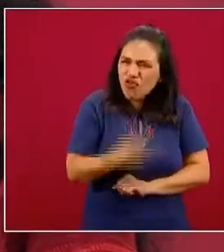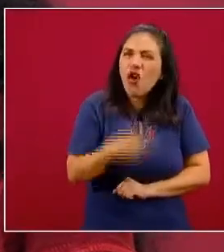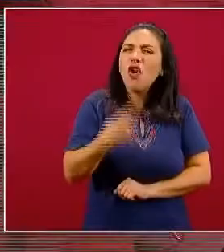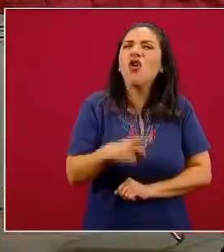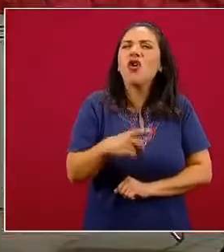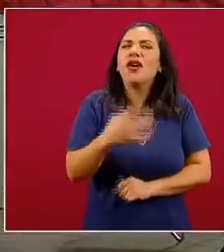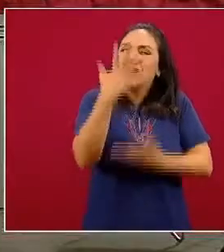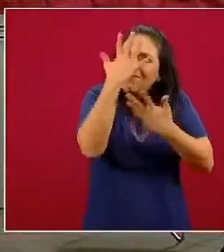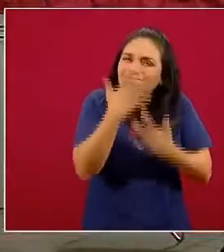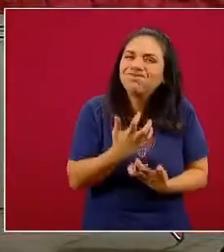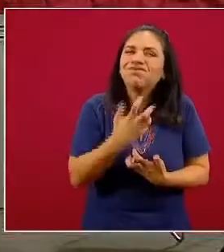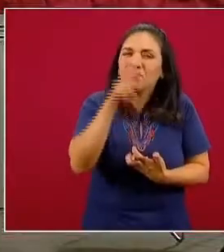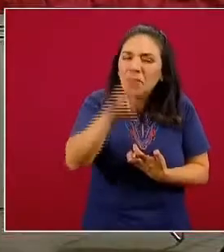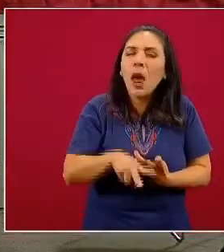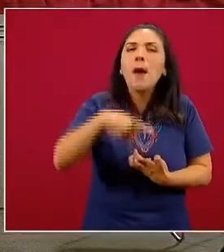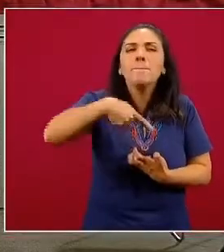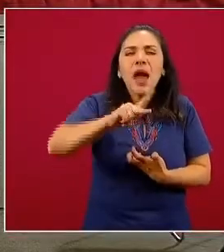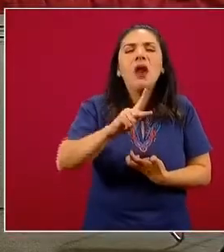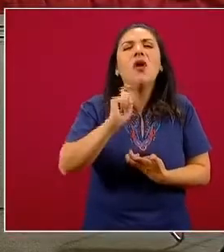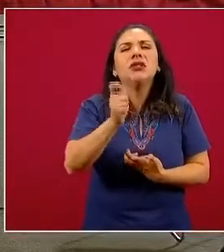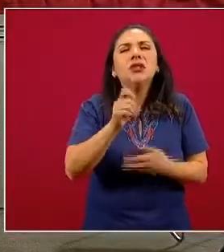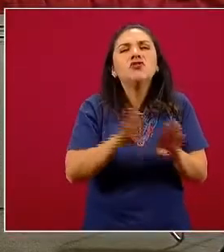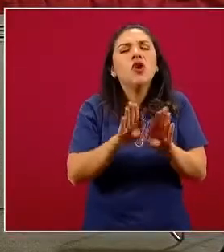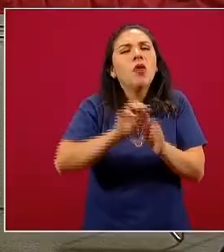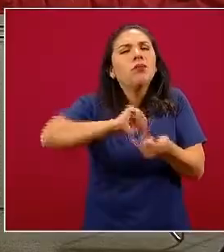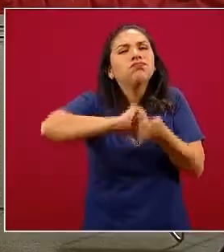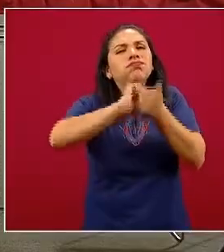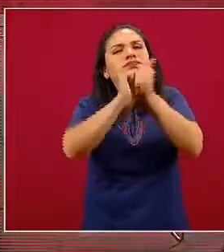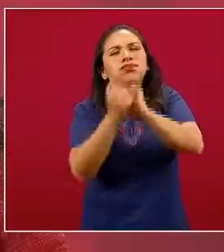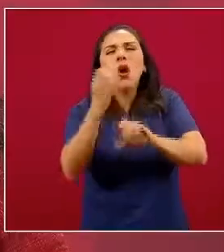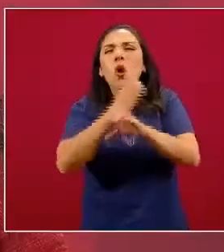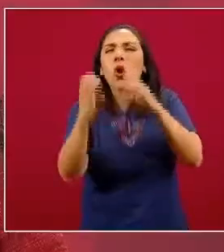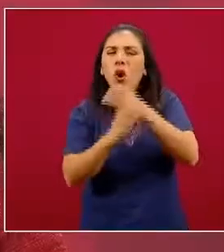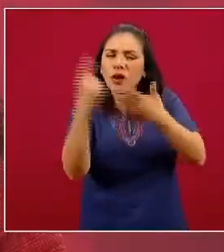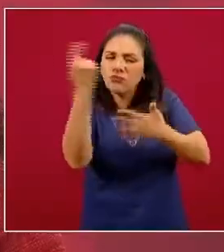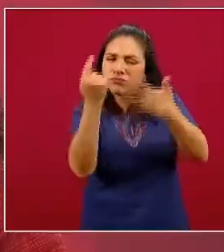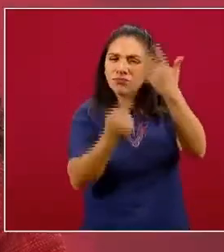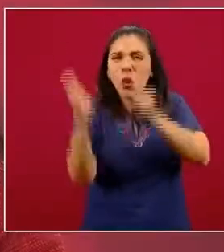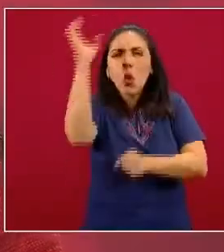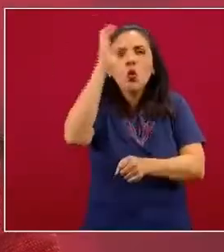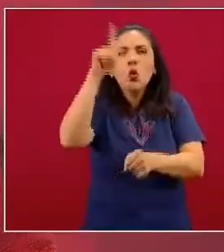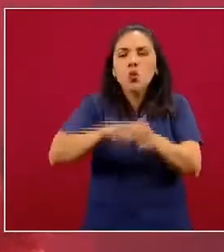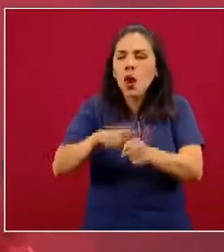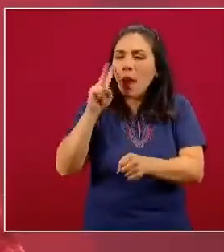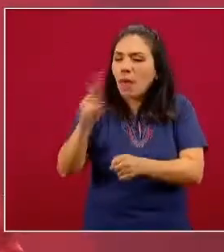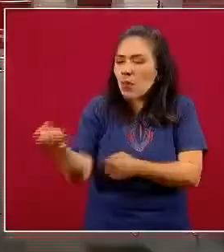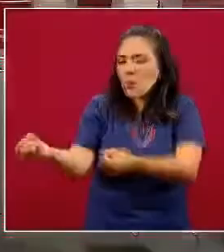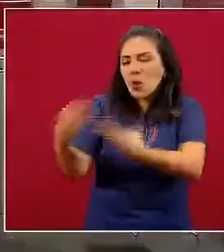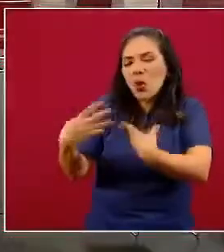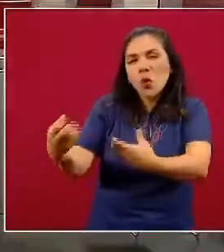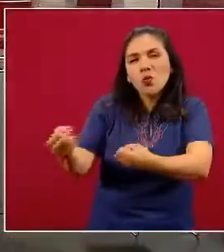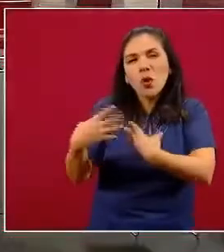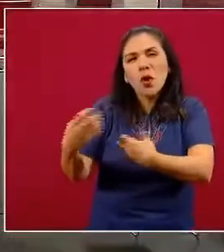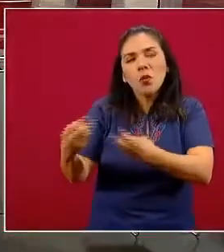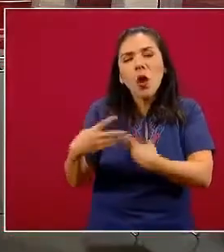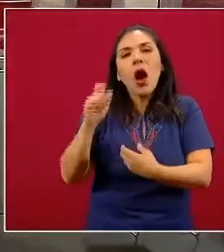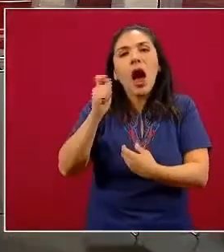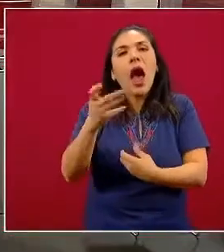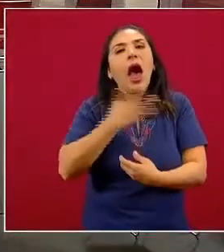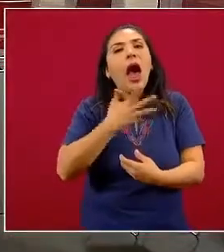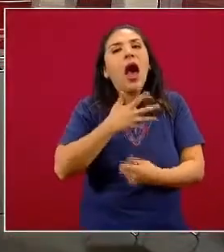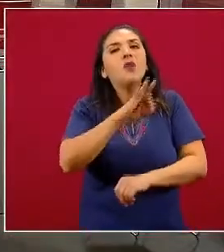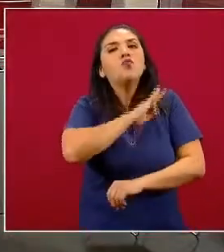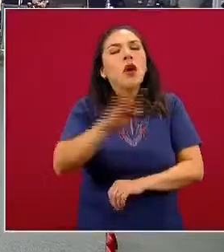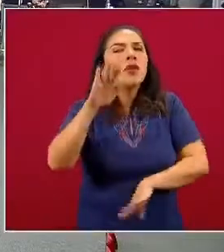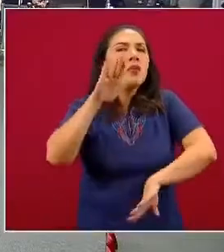de duelo, pero que a través de los elementos que la cultura nos ofrece, han habido